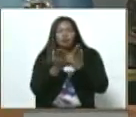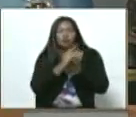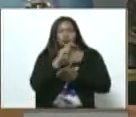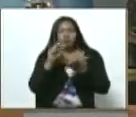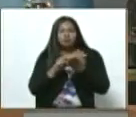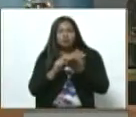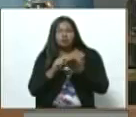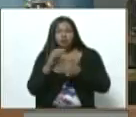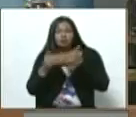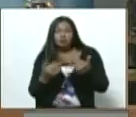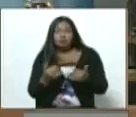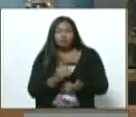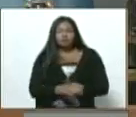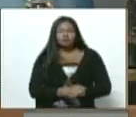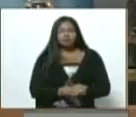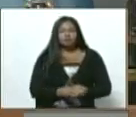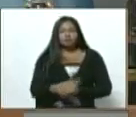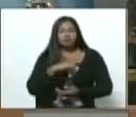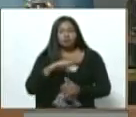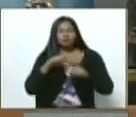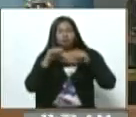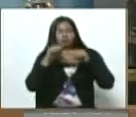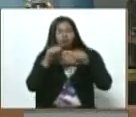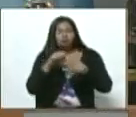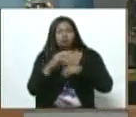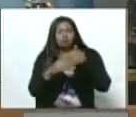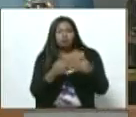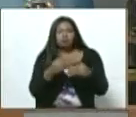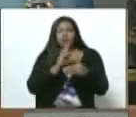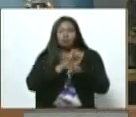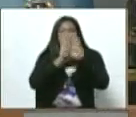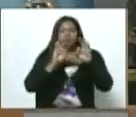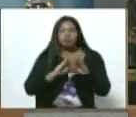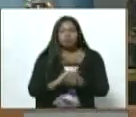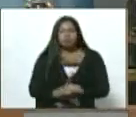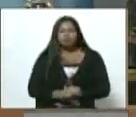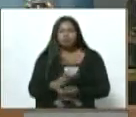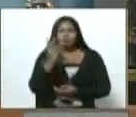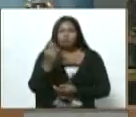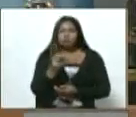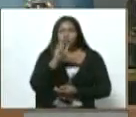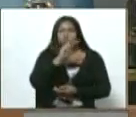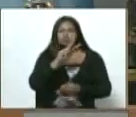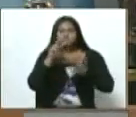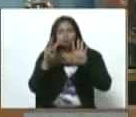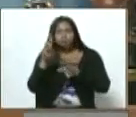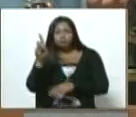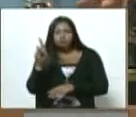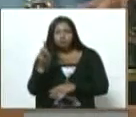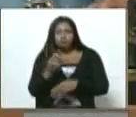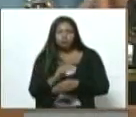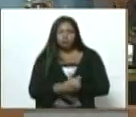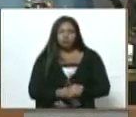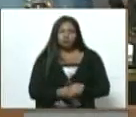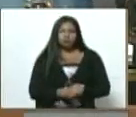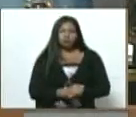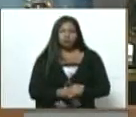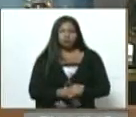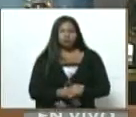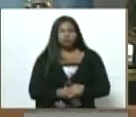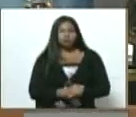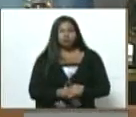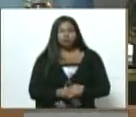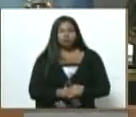de la Magistratura, avanzó hasta este momento con un número de 271. Yo